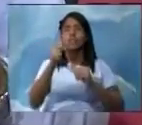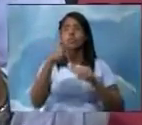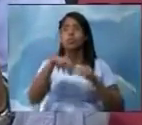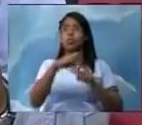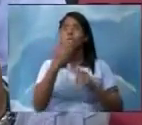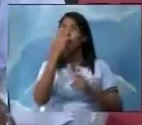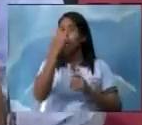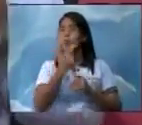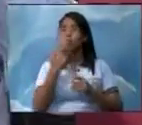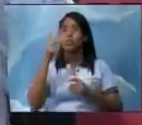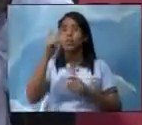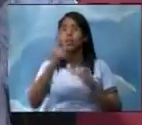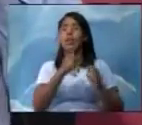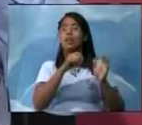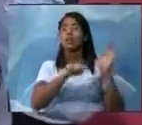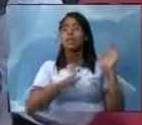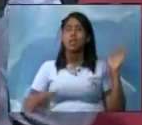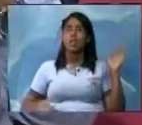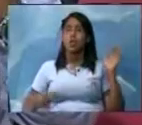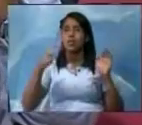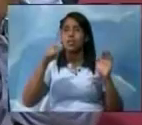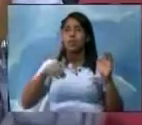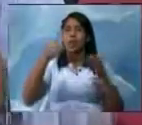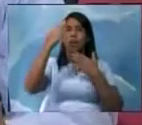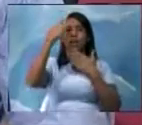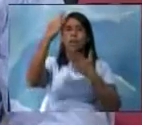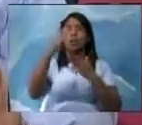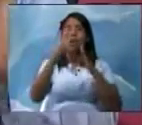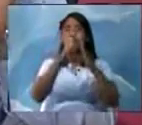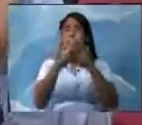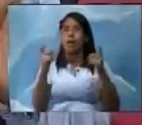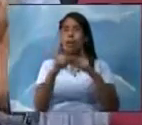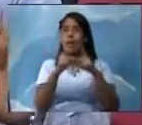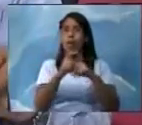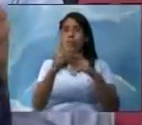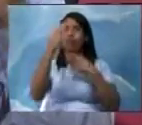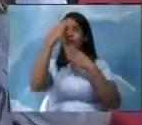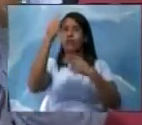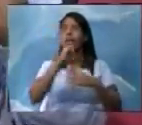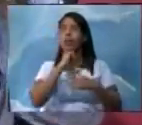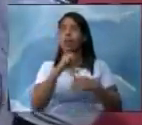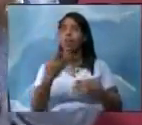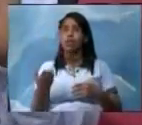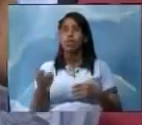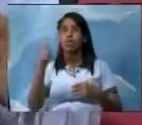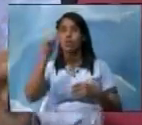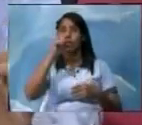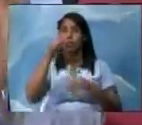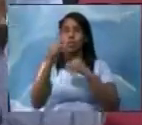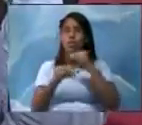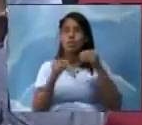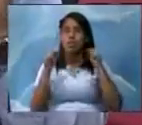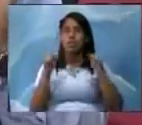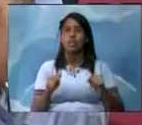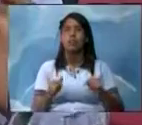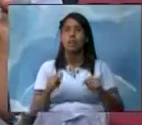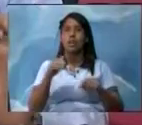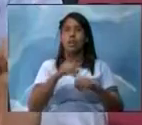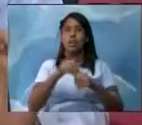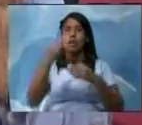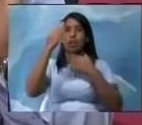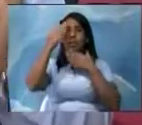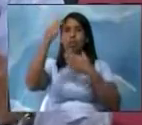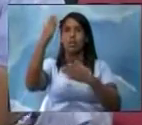le ha prometido algo al Señor sea agradecido la palabra acá agradecido es lo que Daniel hizo acá en